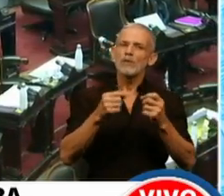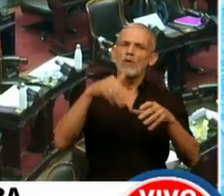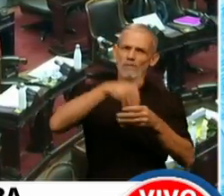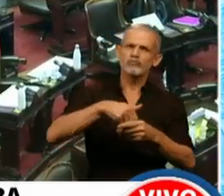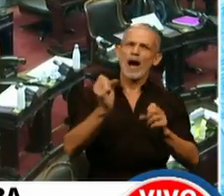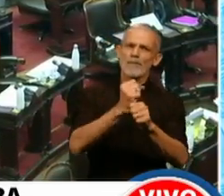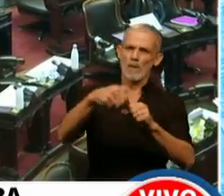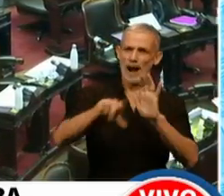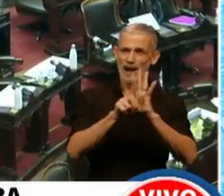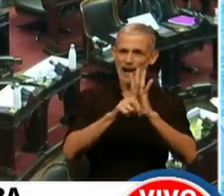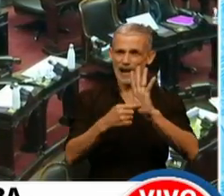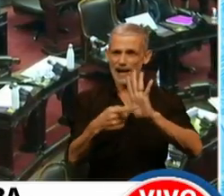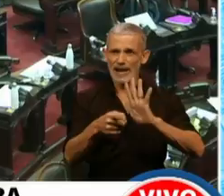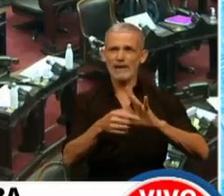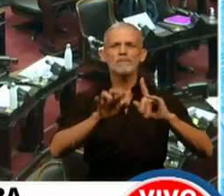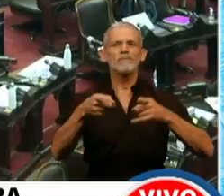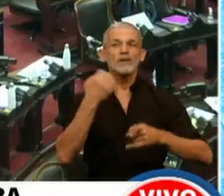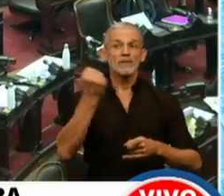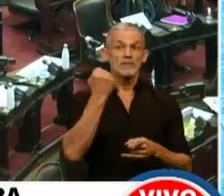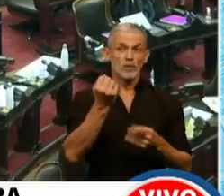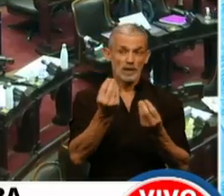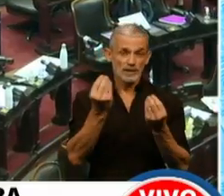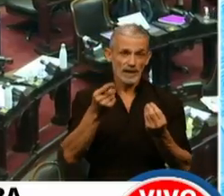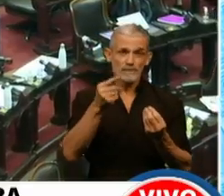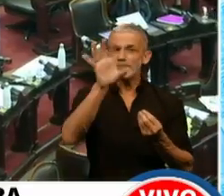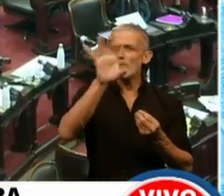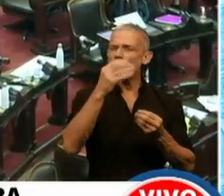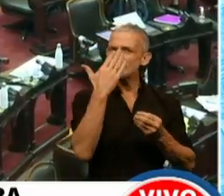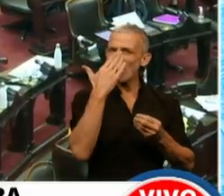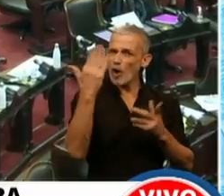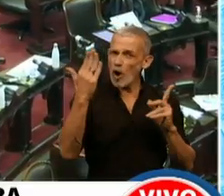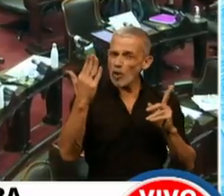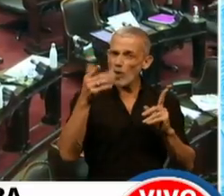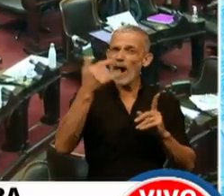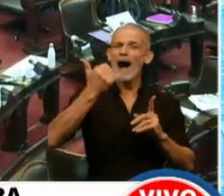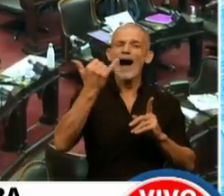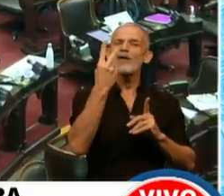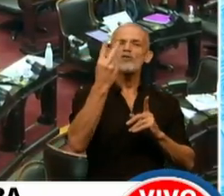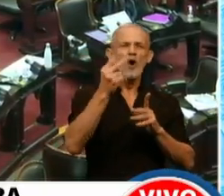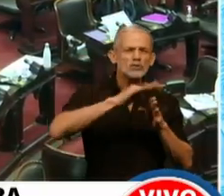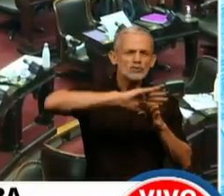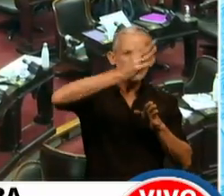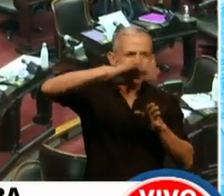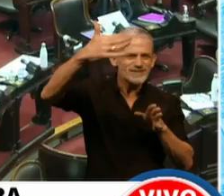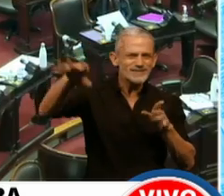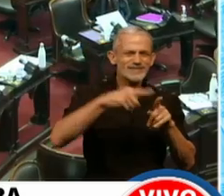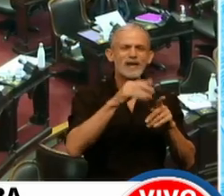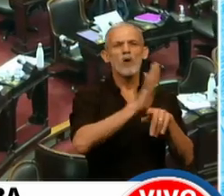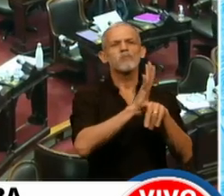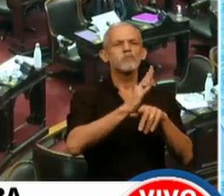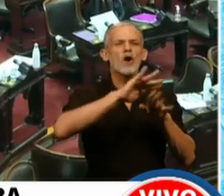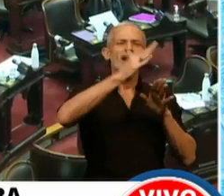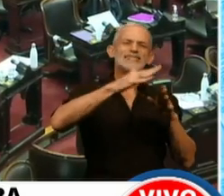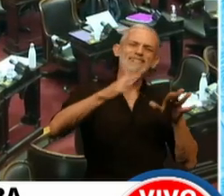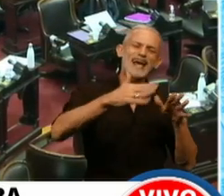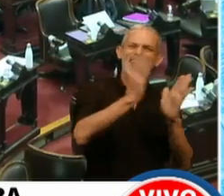pero también es importante destacar que en el caso de la provincia de córdoba existen dos cadenas montañosas conocidas como sierras